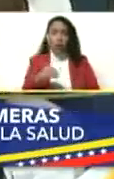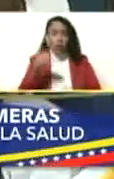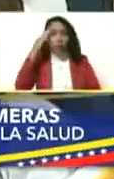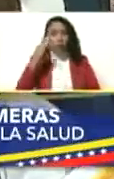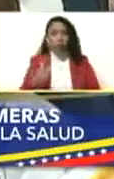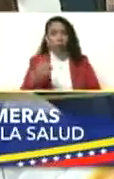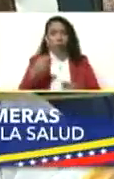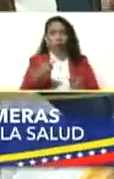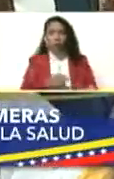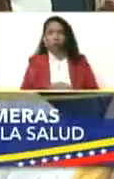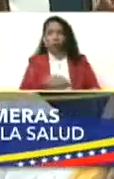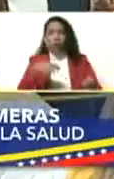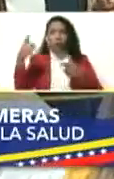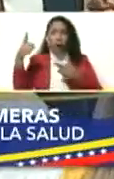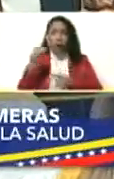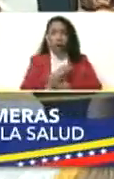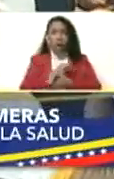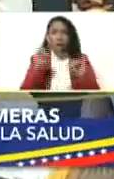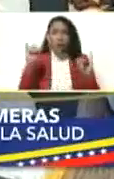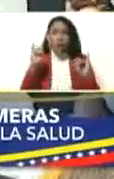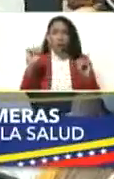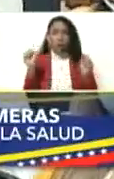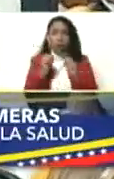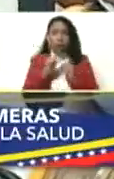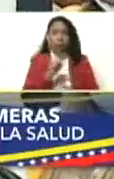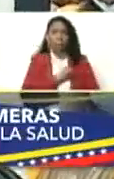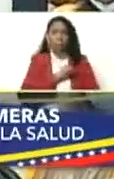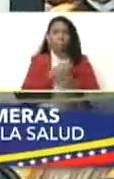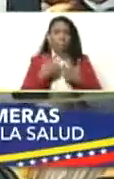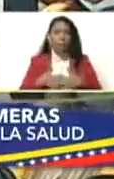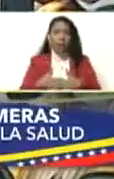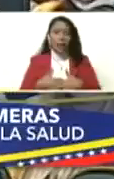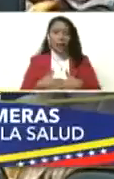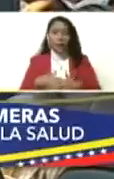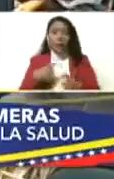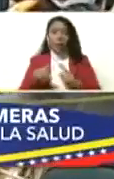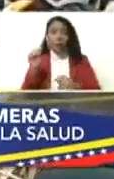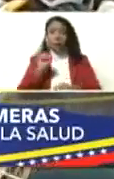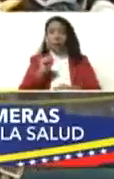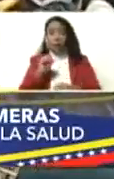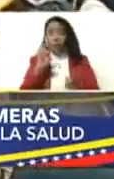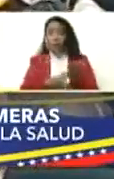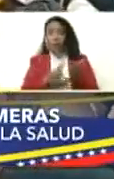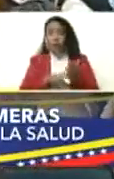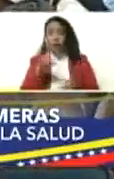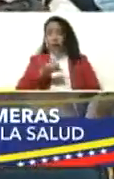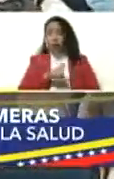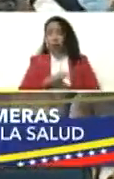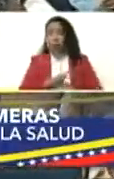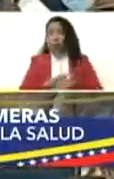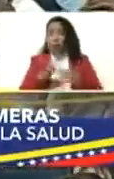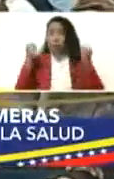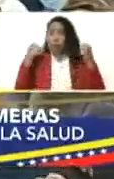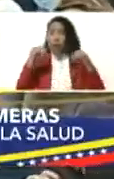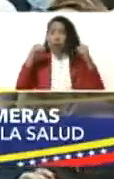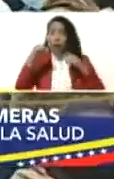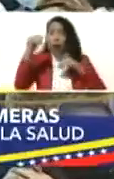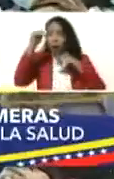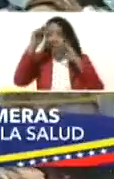para llevar a buen fin la temeraria empresa, pero también es cierto que necesito médicos y practicantes que